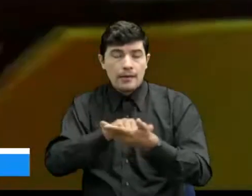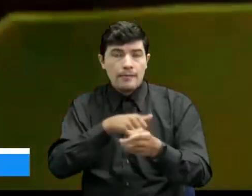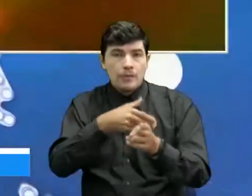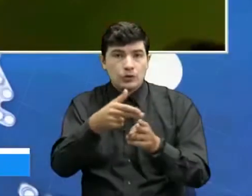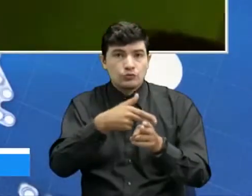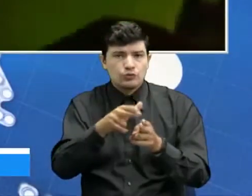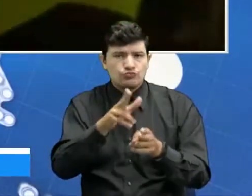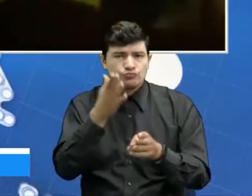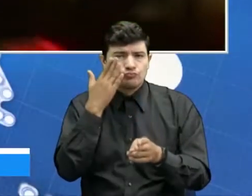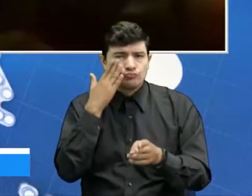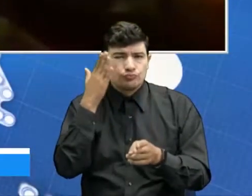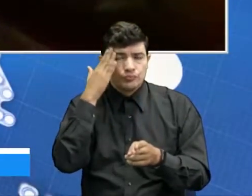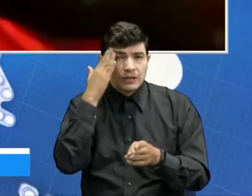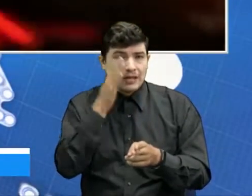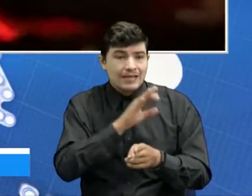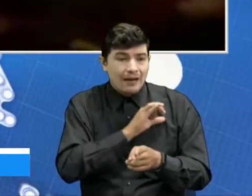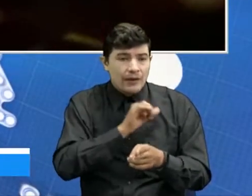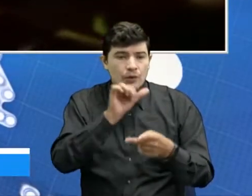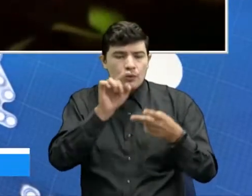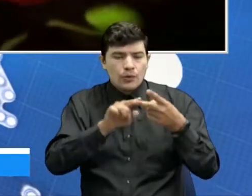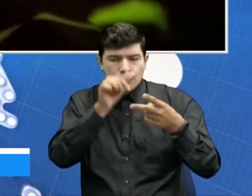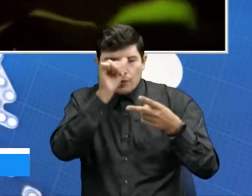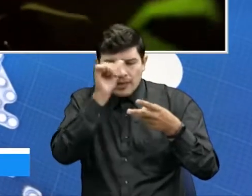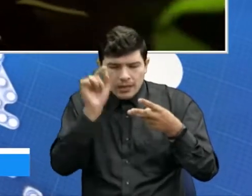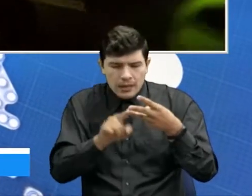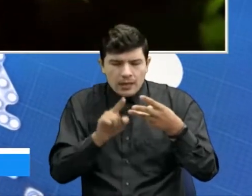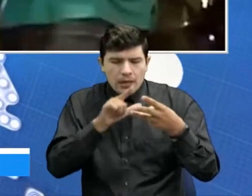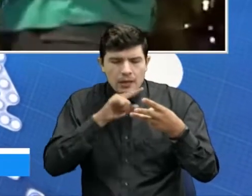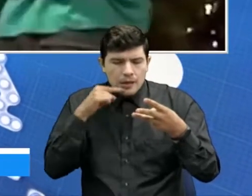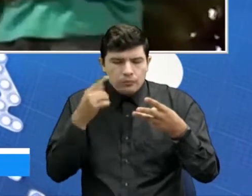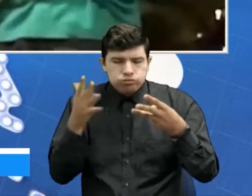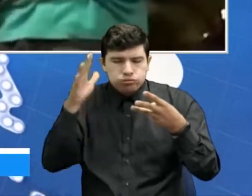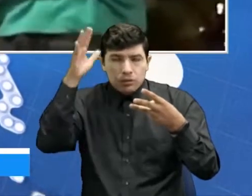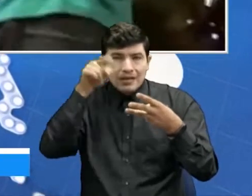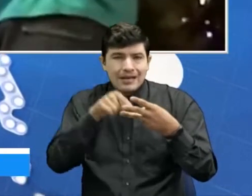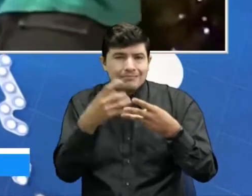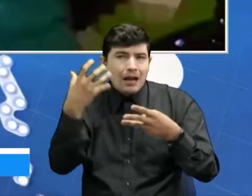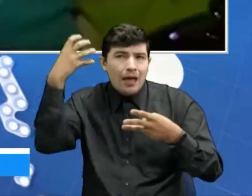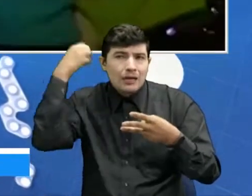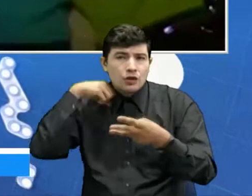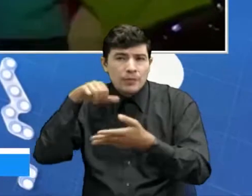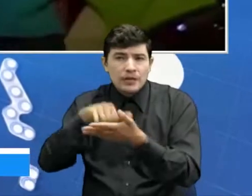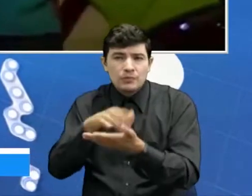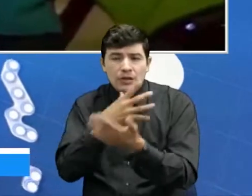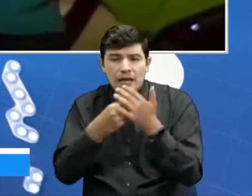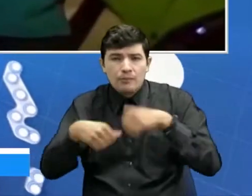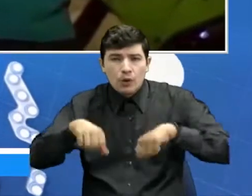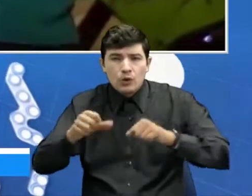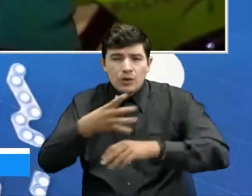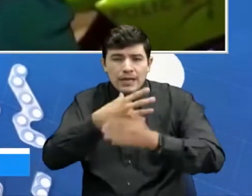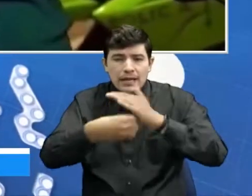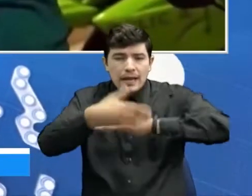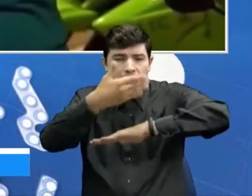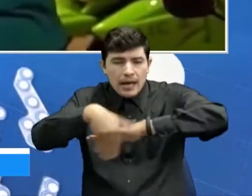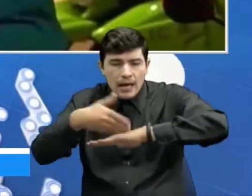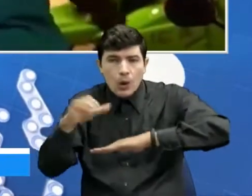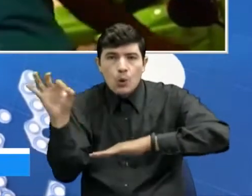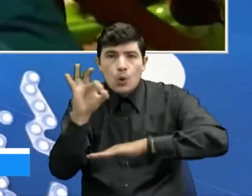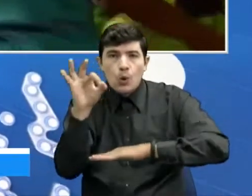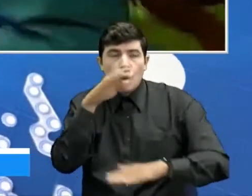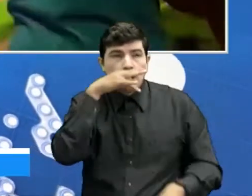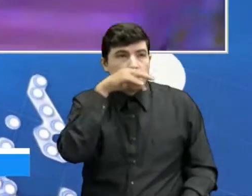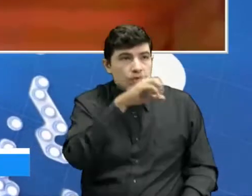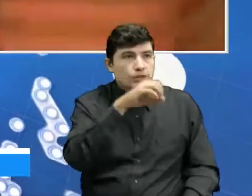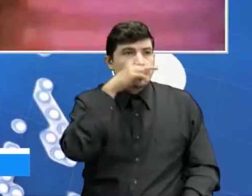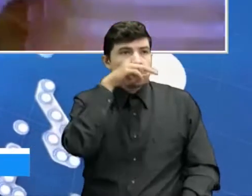fin atípico. No se puede generar las tradiciones que en el pasado teníamos de motorizados en las calles, de niños y